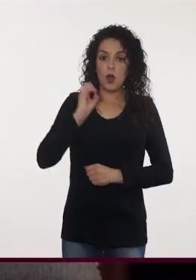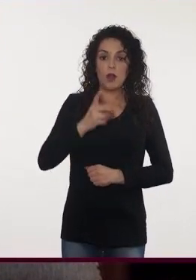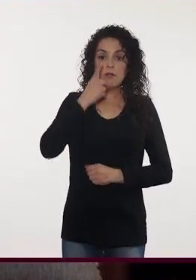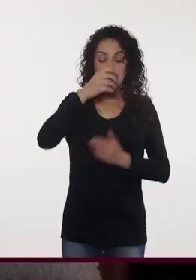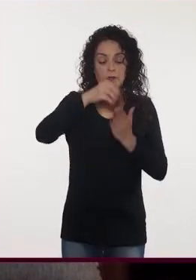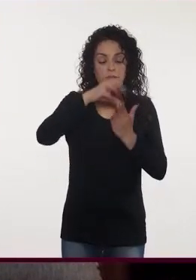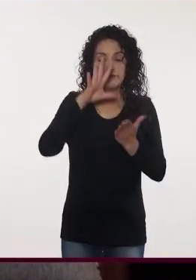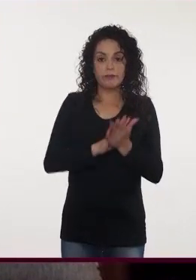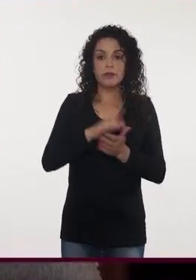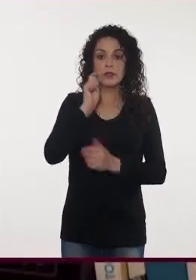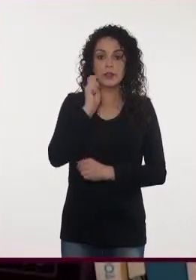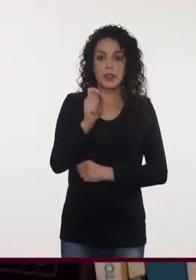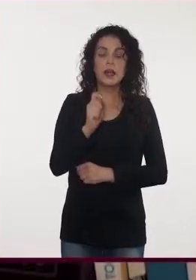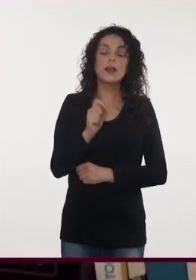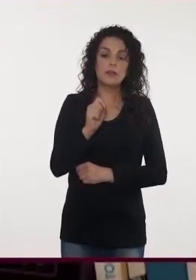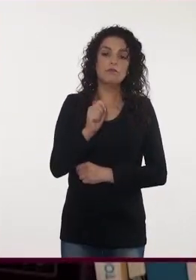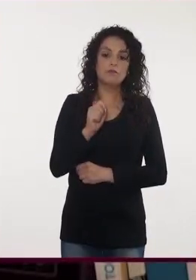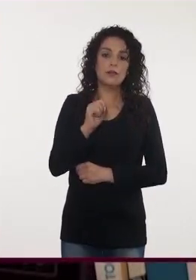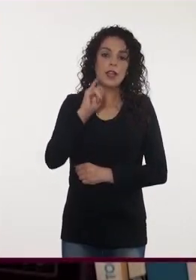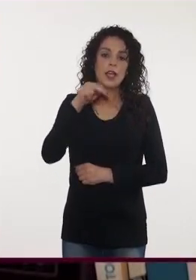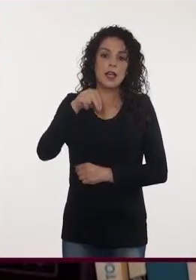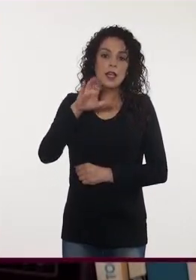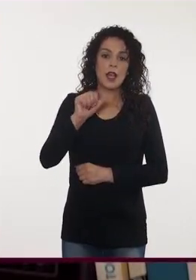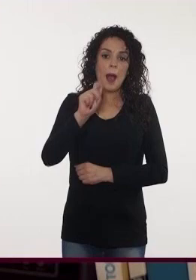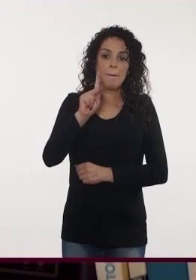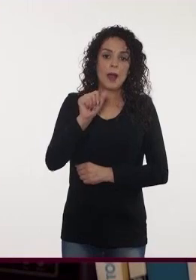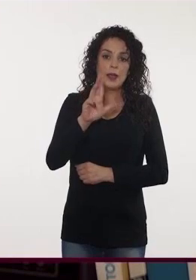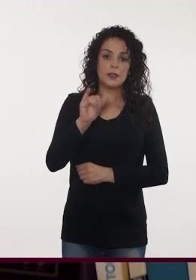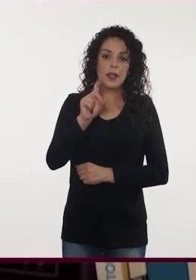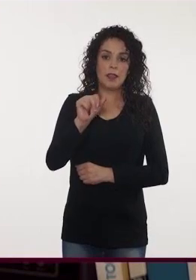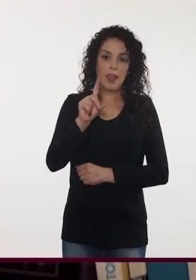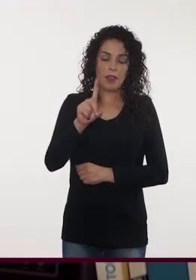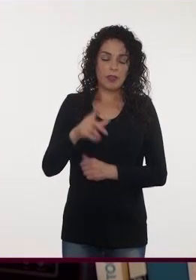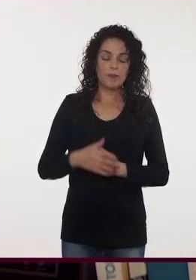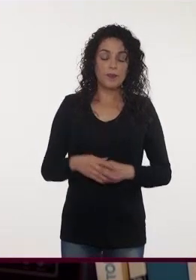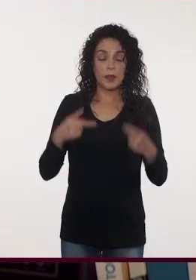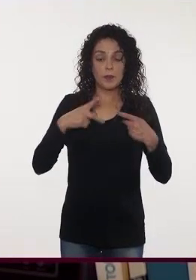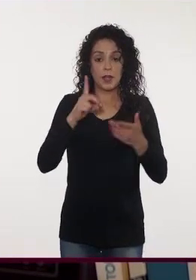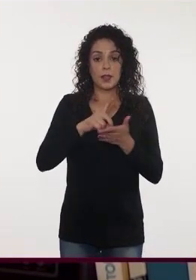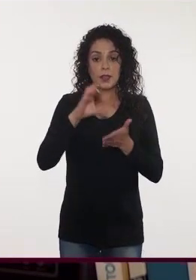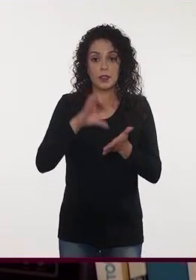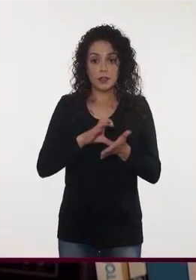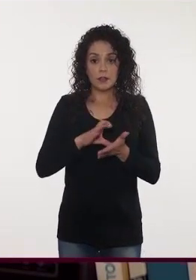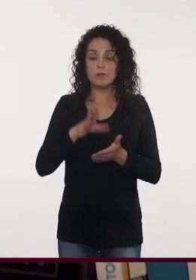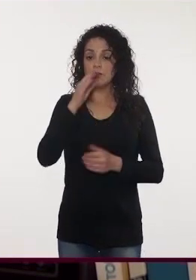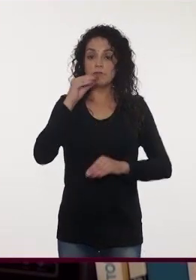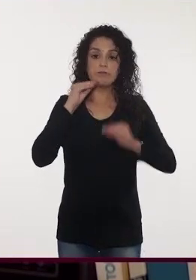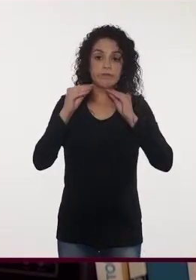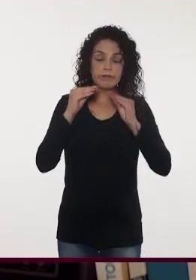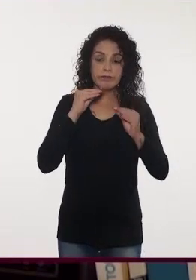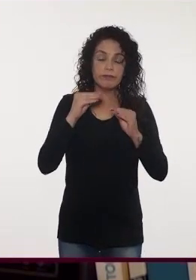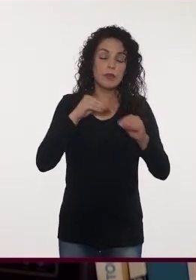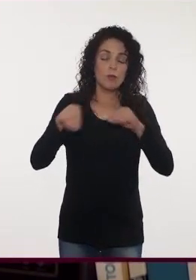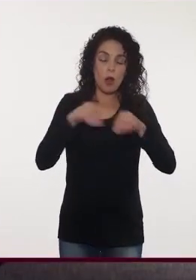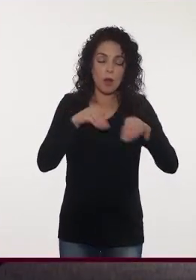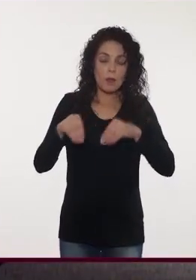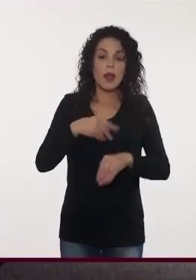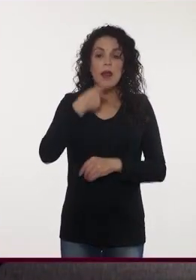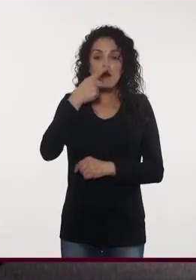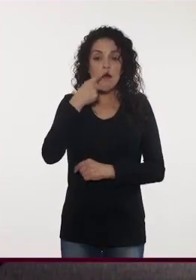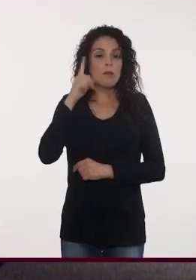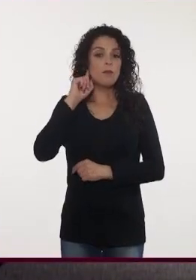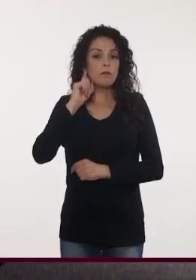su incapacidad. Las personas con discapacidad motriz, de comunicación, sensoriales o mentales